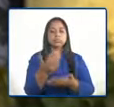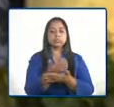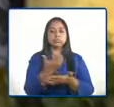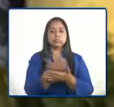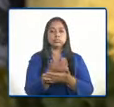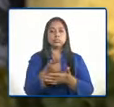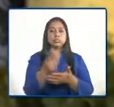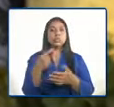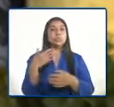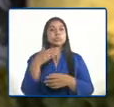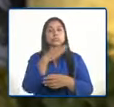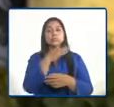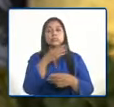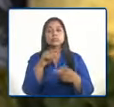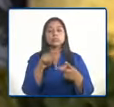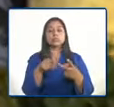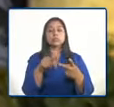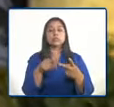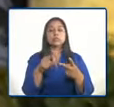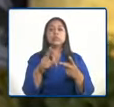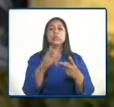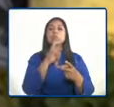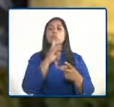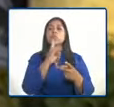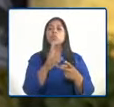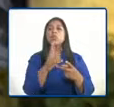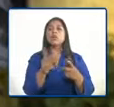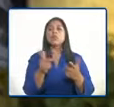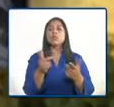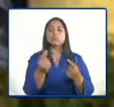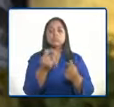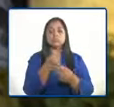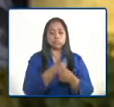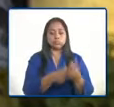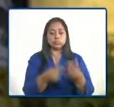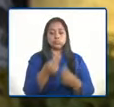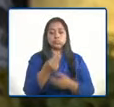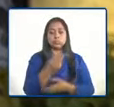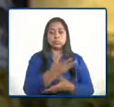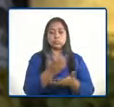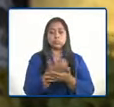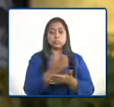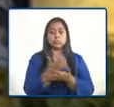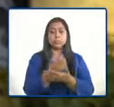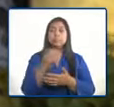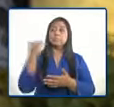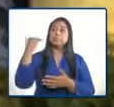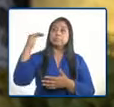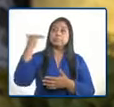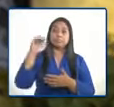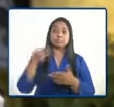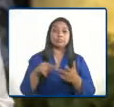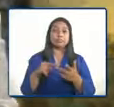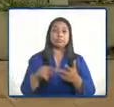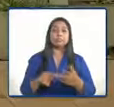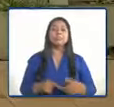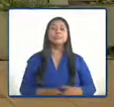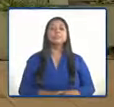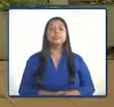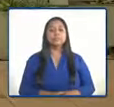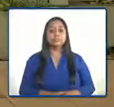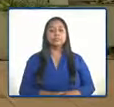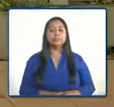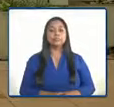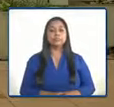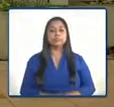aéreas? ¿Y cuáles han sido los resultados de las reactivaciones de las líneas aéreas al extranjero? Bueno, la